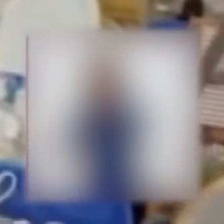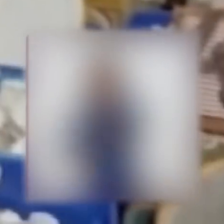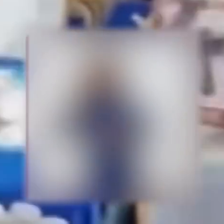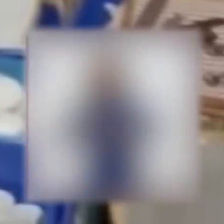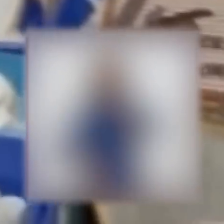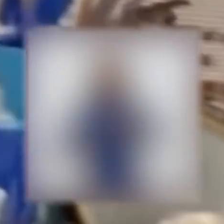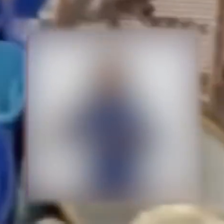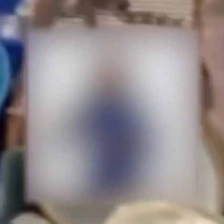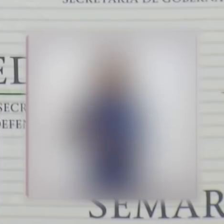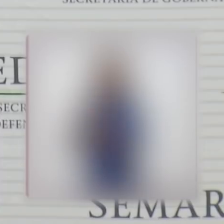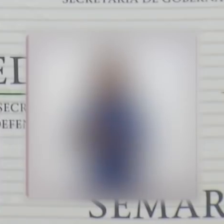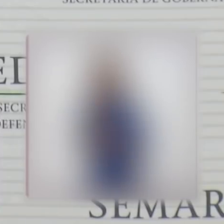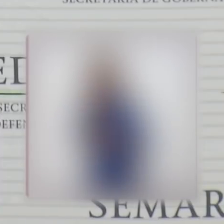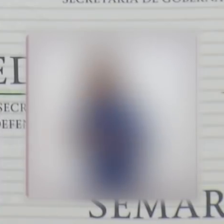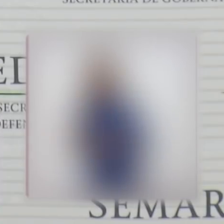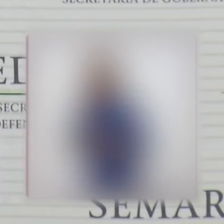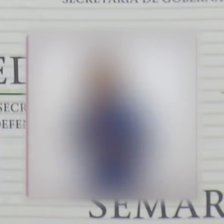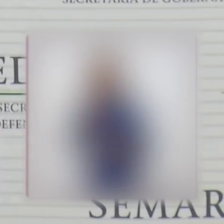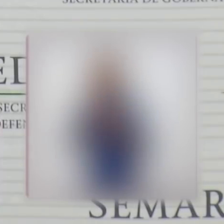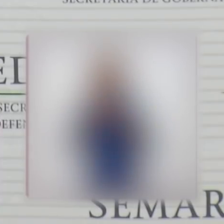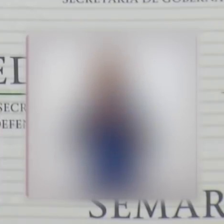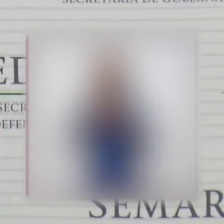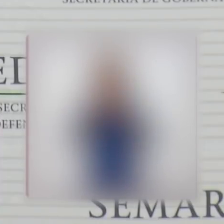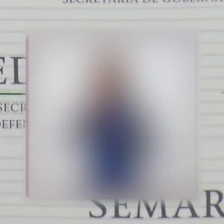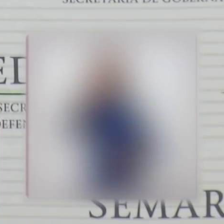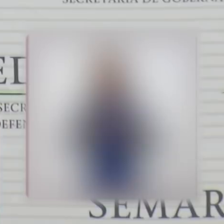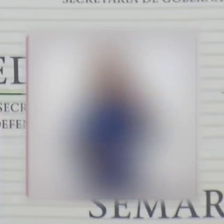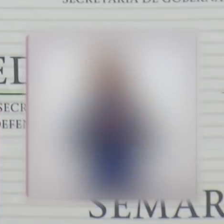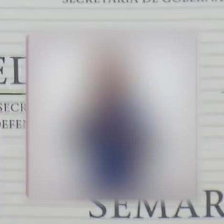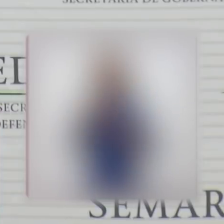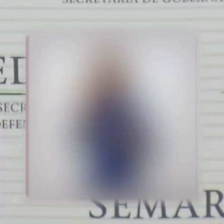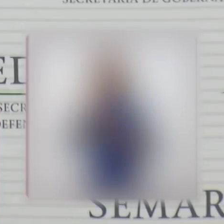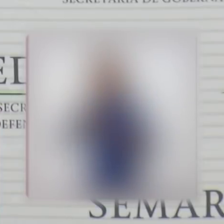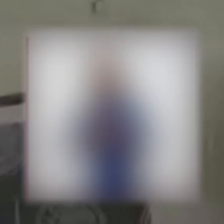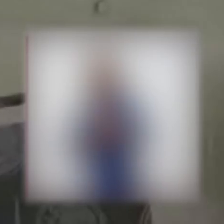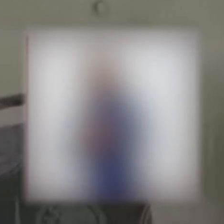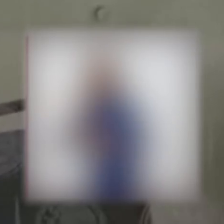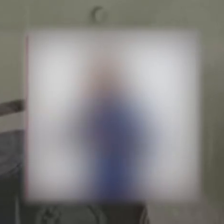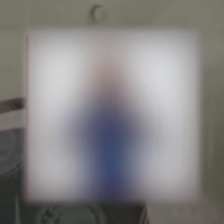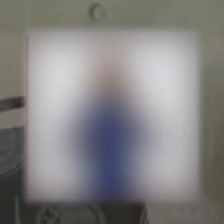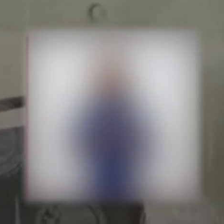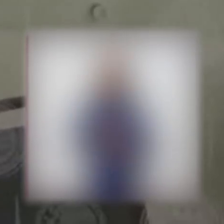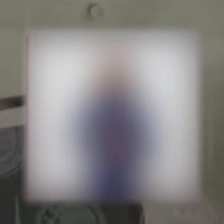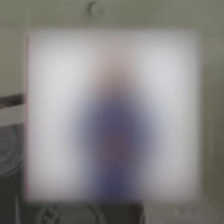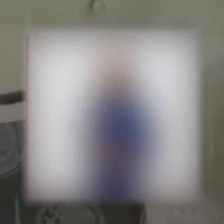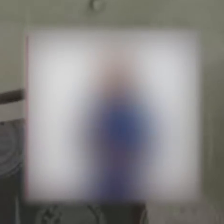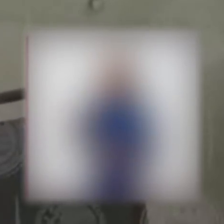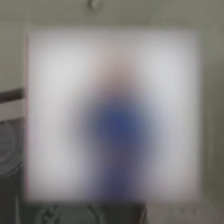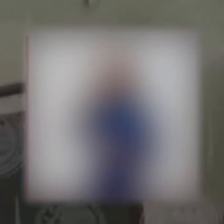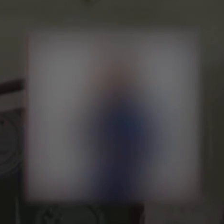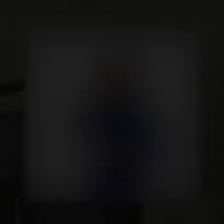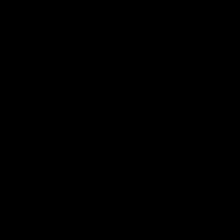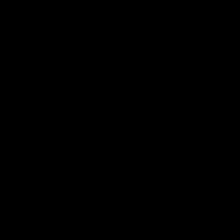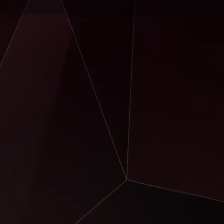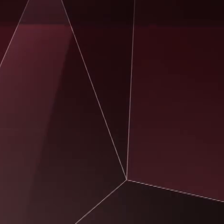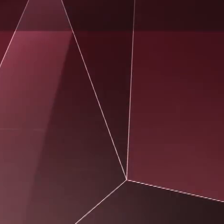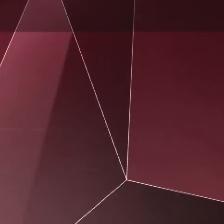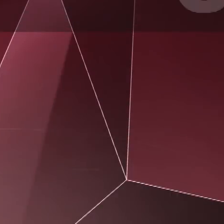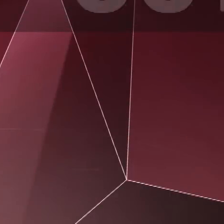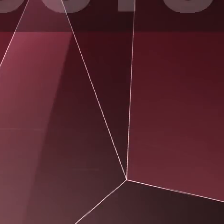ilícita. Sin embargo, la PGR informó que continuarían las investigaciones por otros delitos de los que se le acusa.